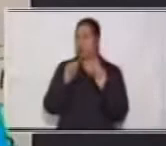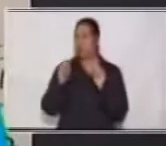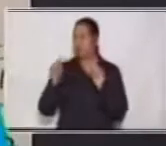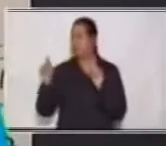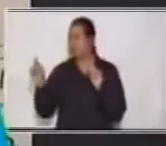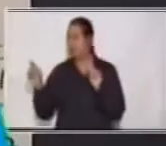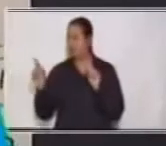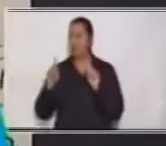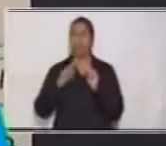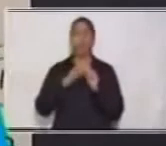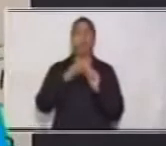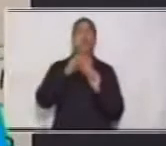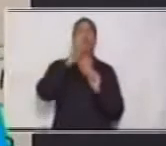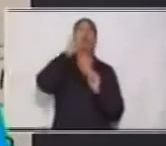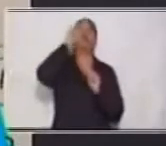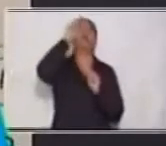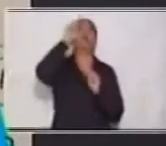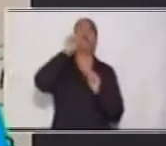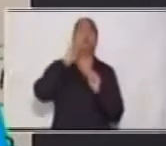sobre el eje